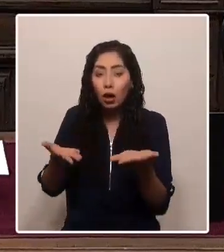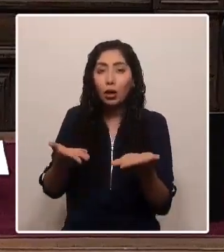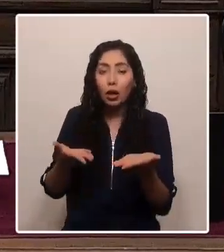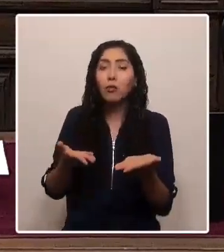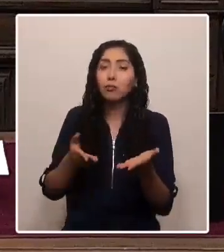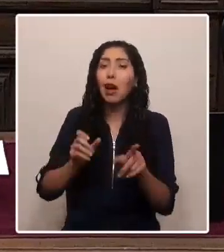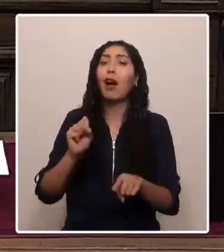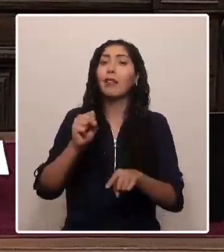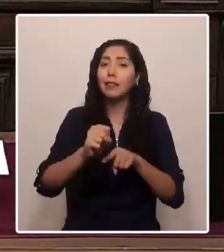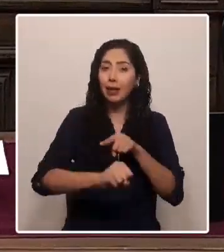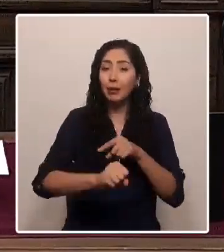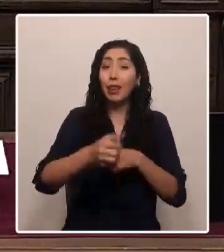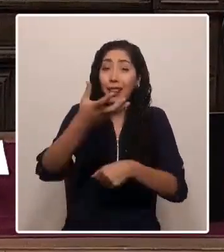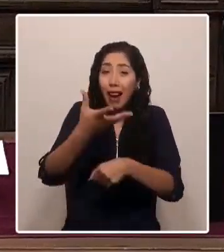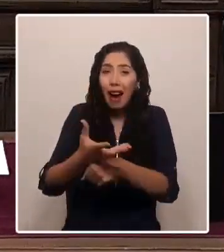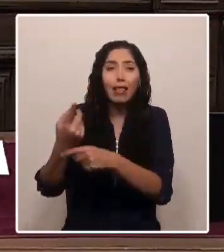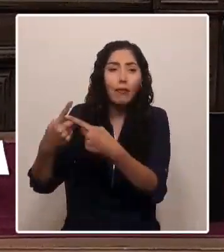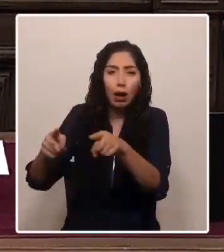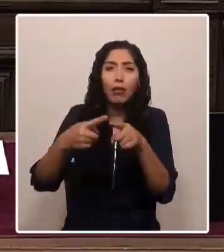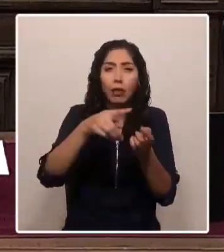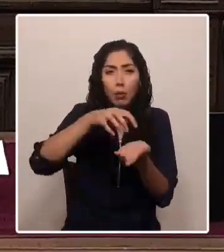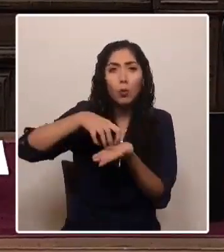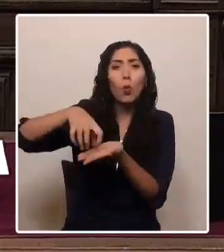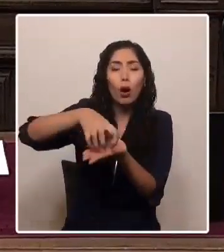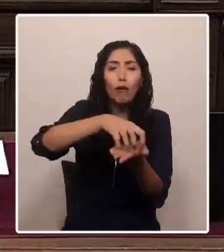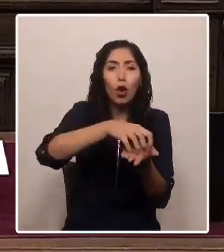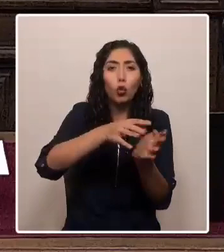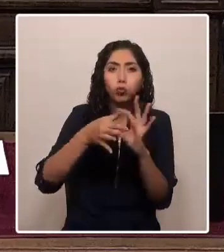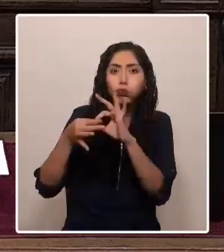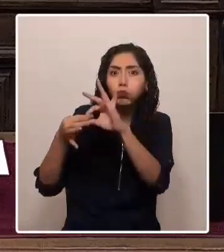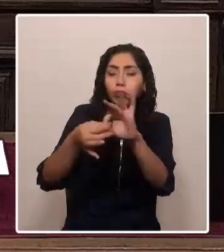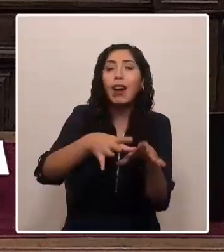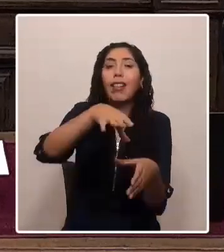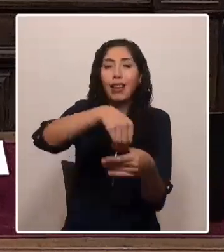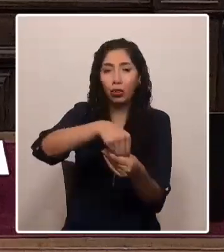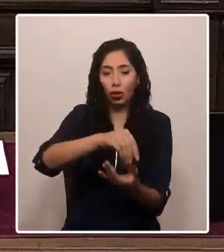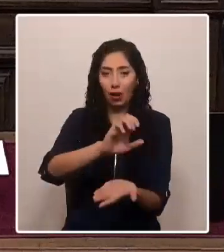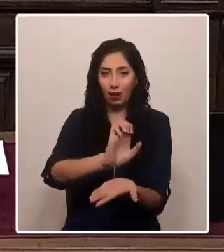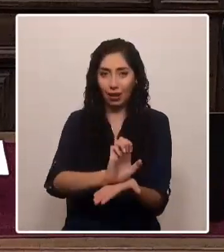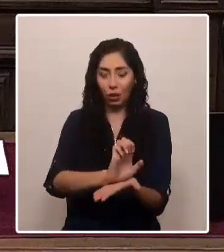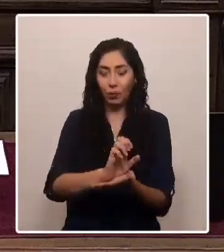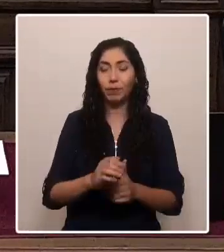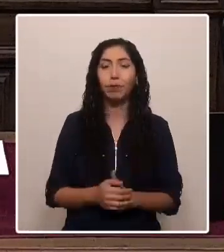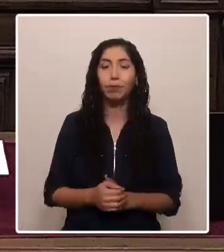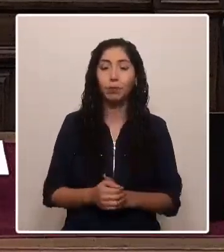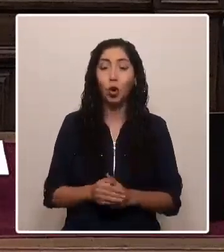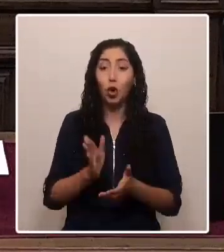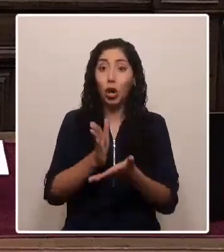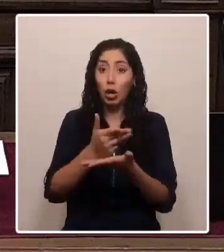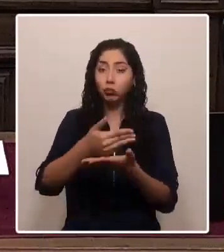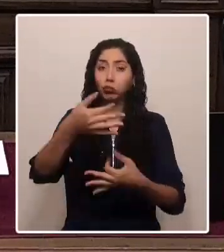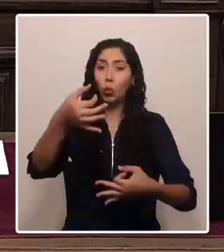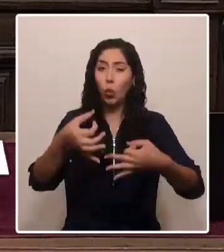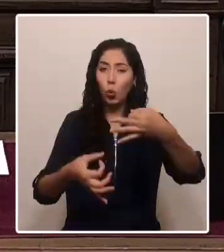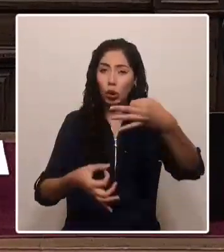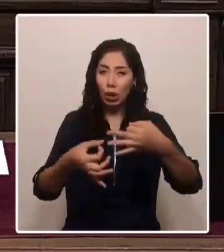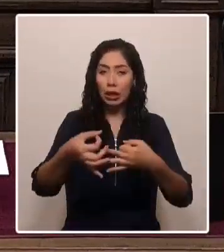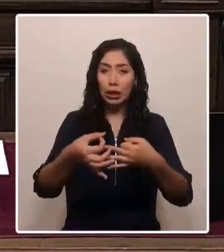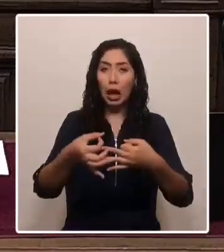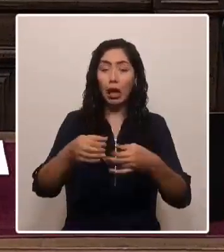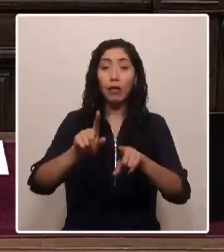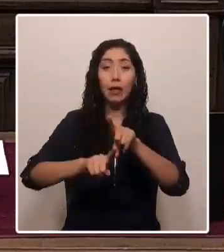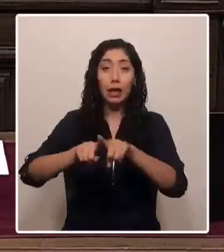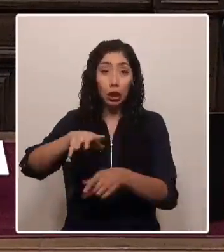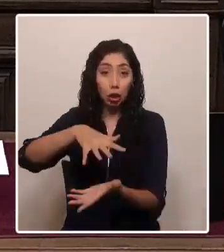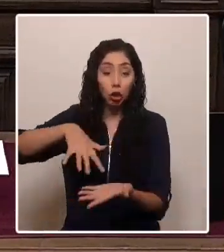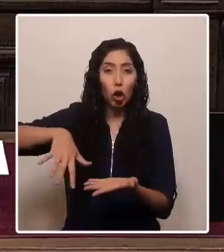naciones y pueblos en el marco de la unidad del Estado, y la organización de una justicia próxima y cercana a los territorios a través de la creación